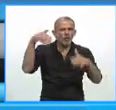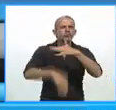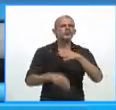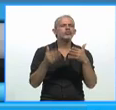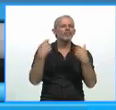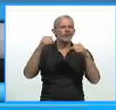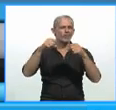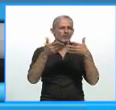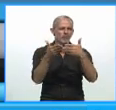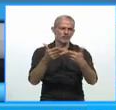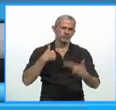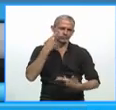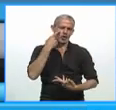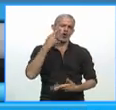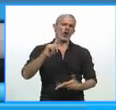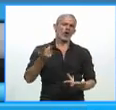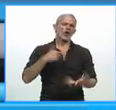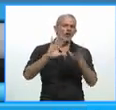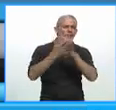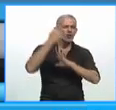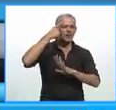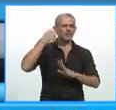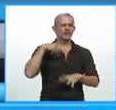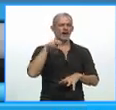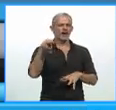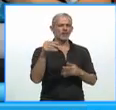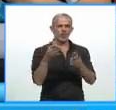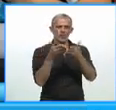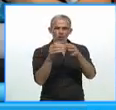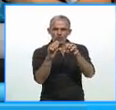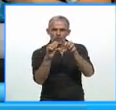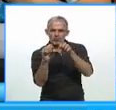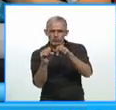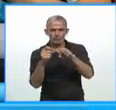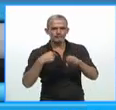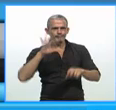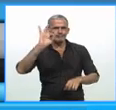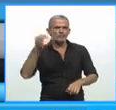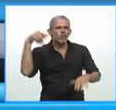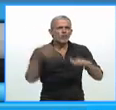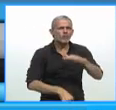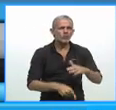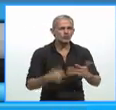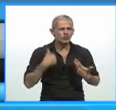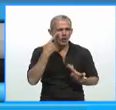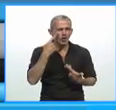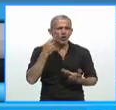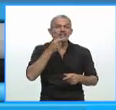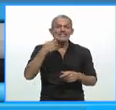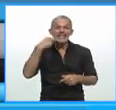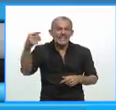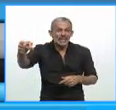claro. Uno tiene una manera de pensar o ves muy bien los defectos que están haciendo, las virtudes... Y después, si son tus hijos